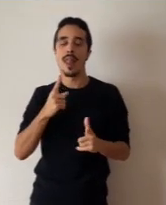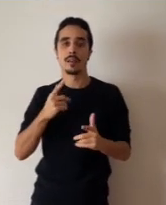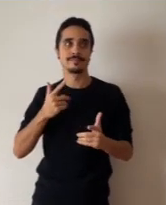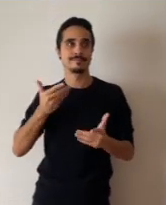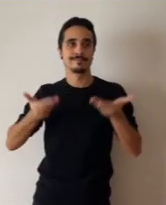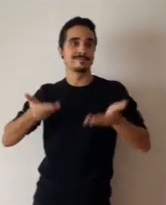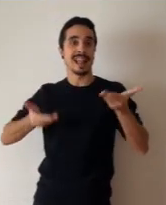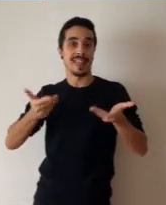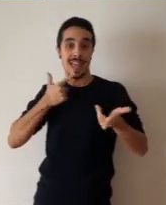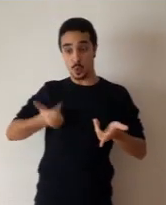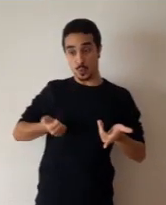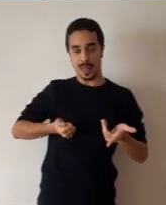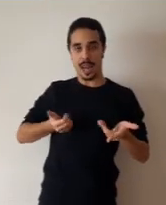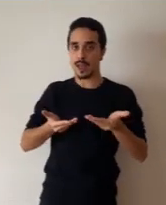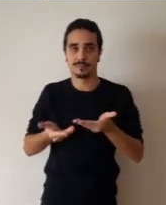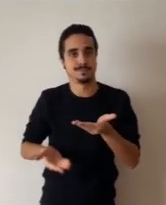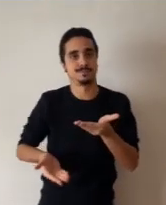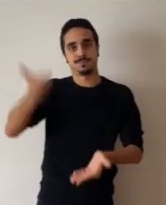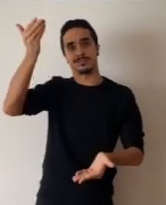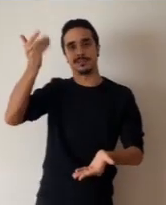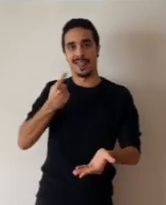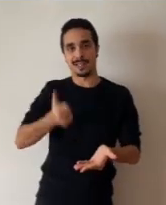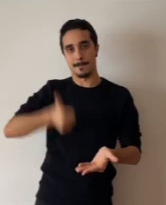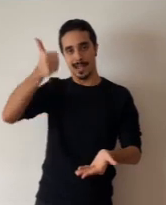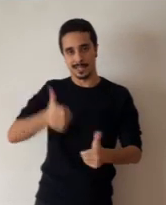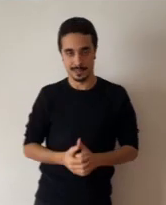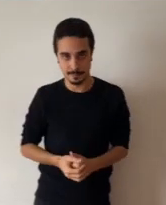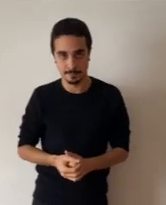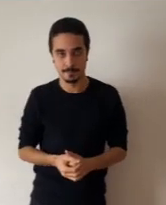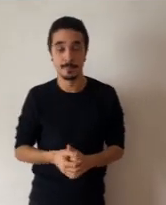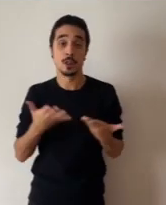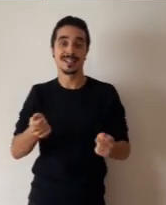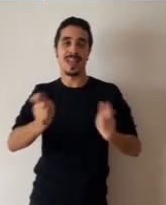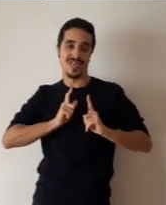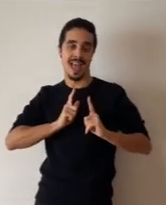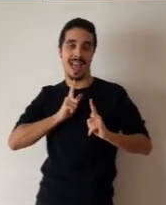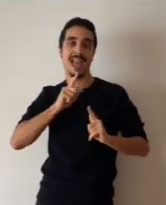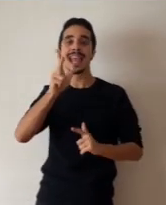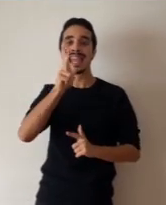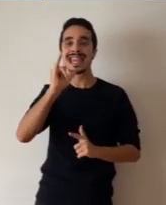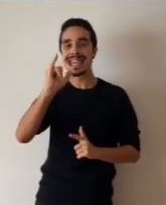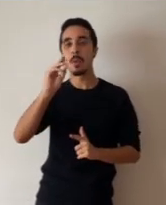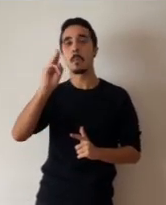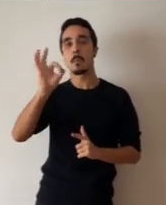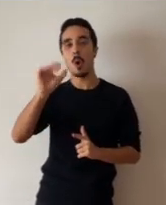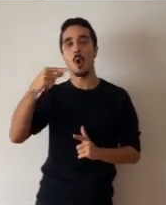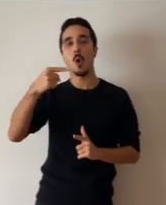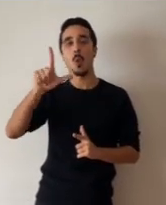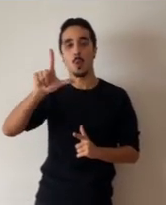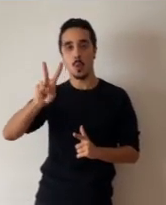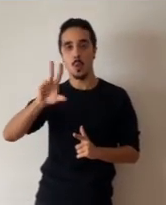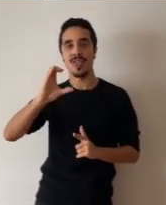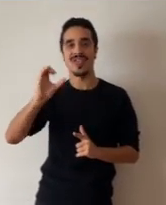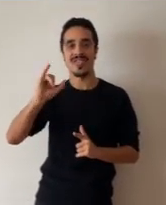llevar a utilizar cantidades de insulina superiores a las necesarias y en consecuencia